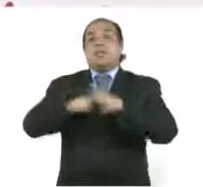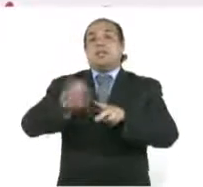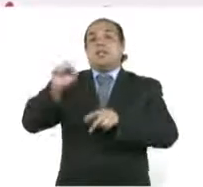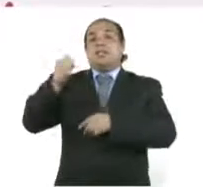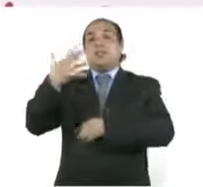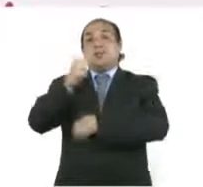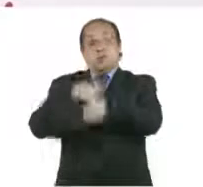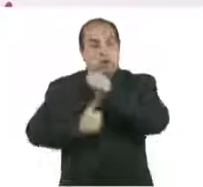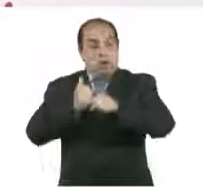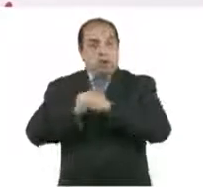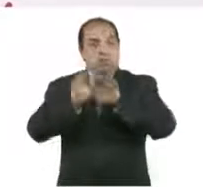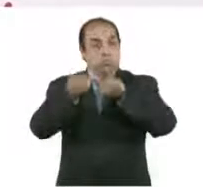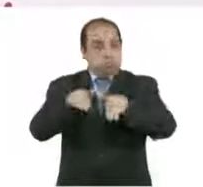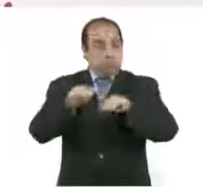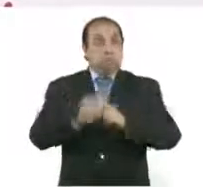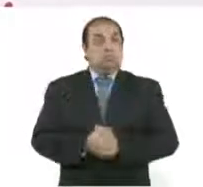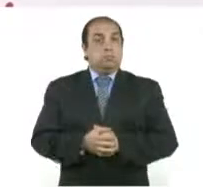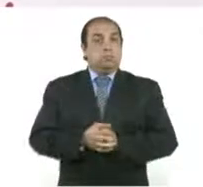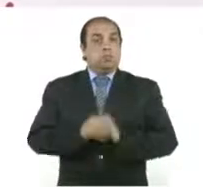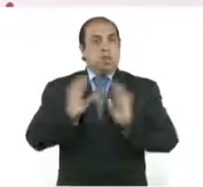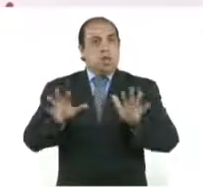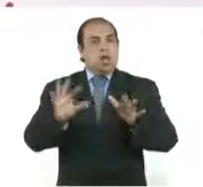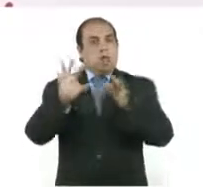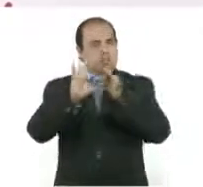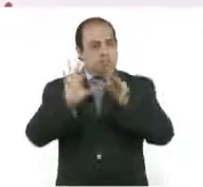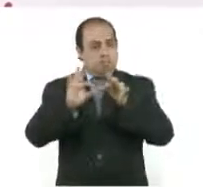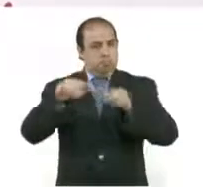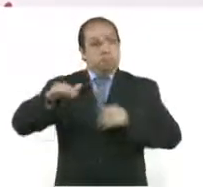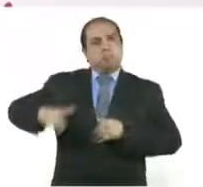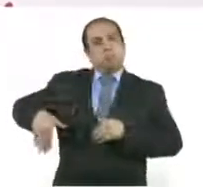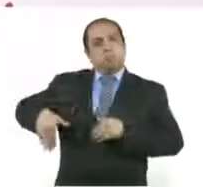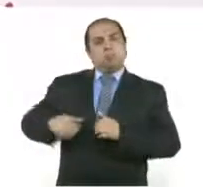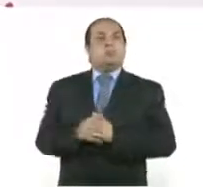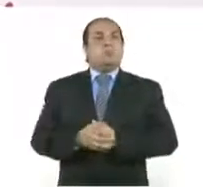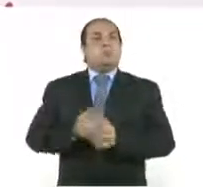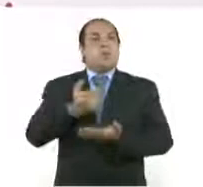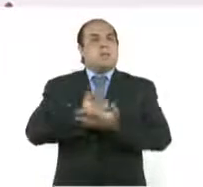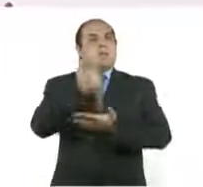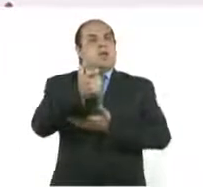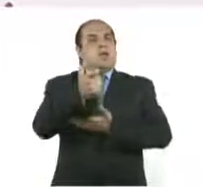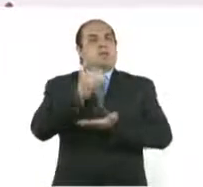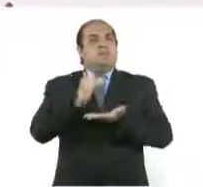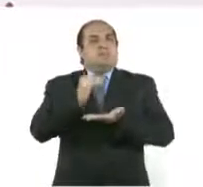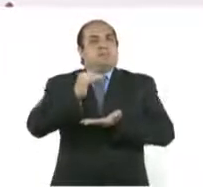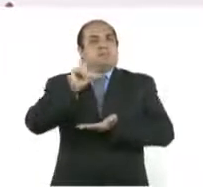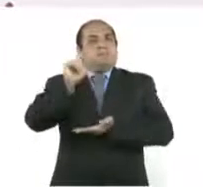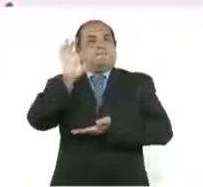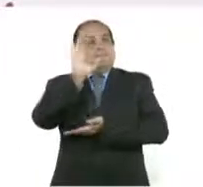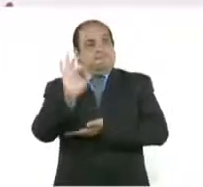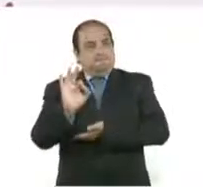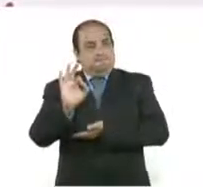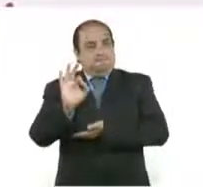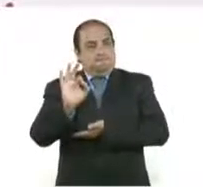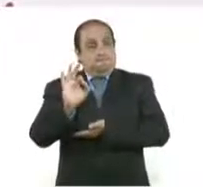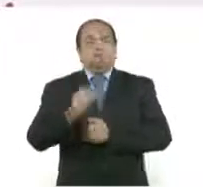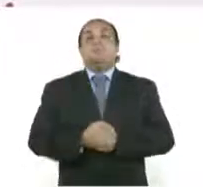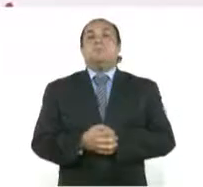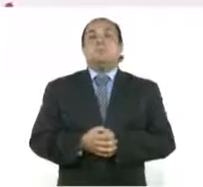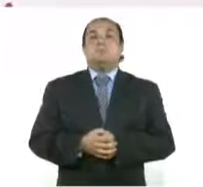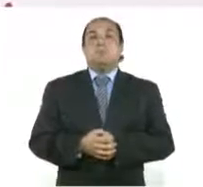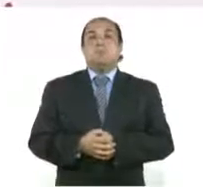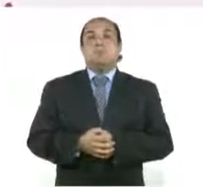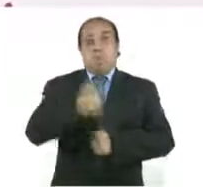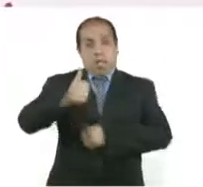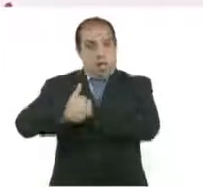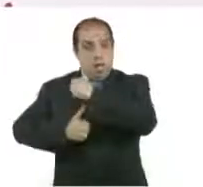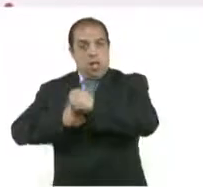años y, como ya se mencionó aquí, el monto iba a ir aumentando 20% cada año.